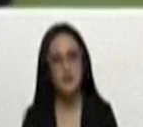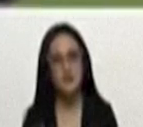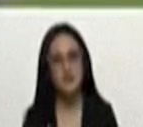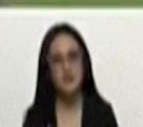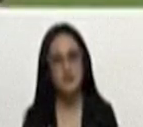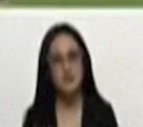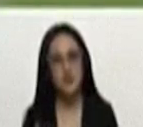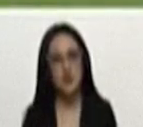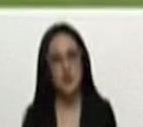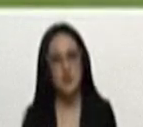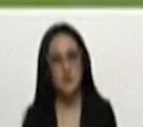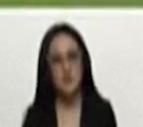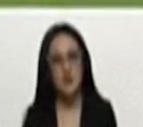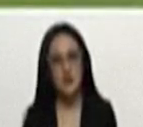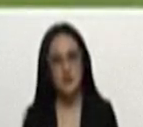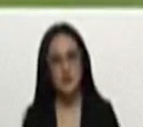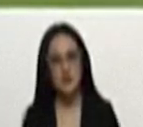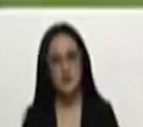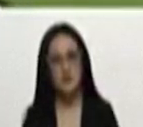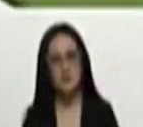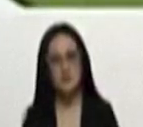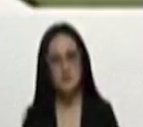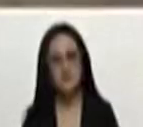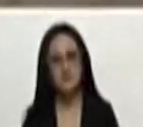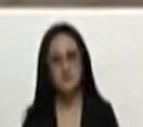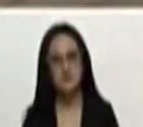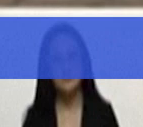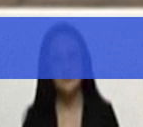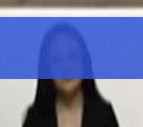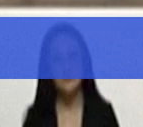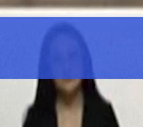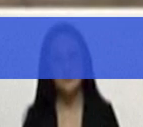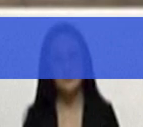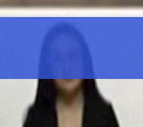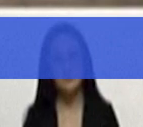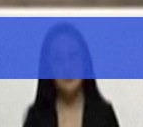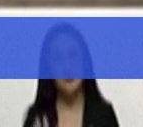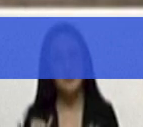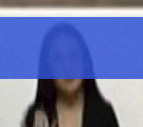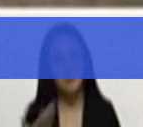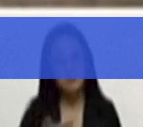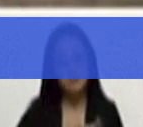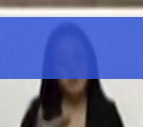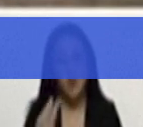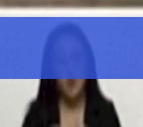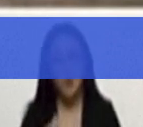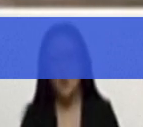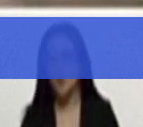hemos firmado un acuerdo comercial hay que llenar este estos puentes de comercio